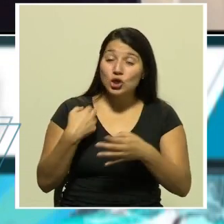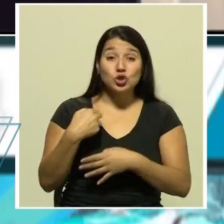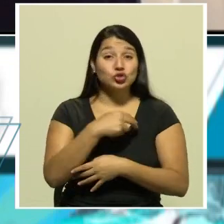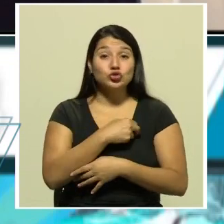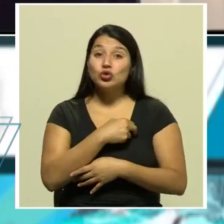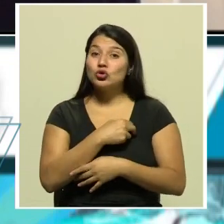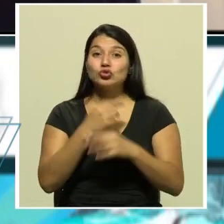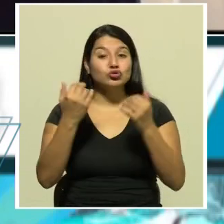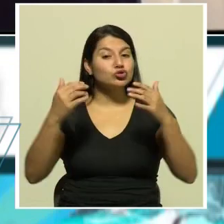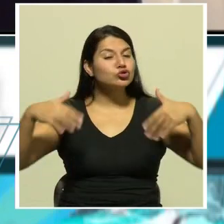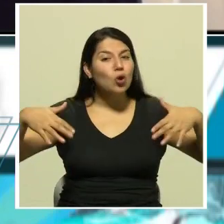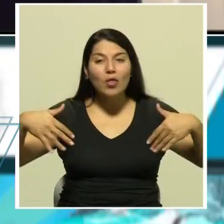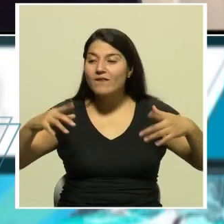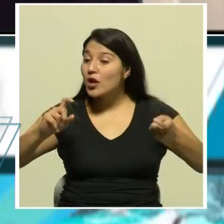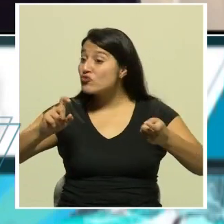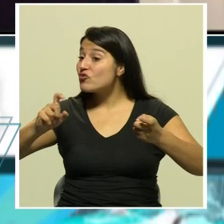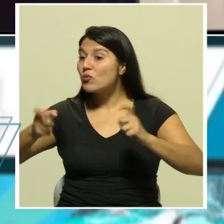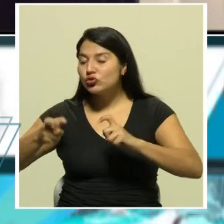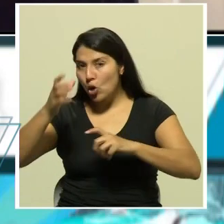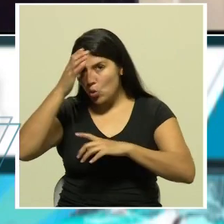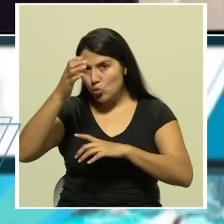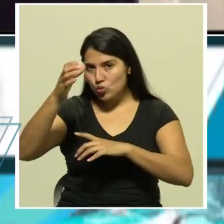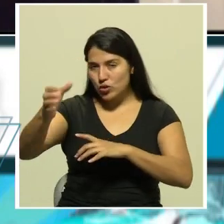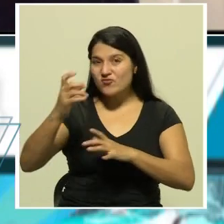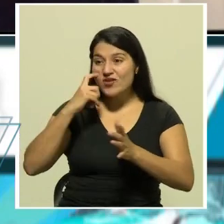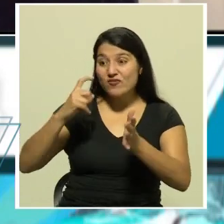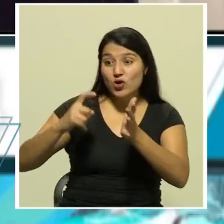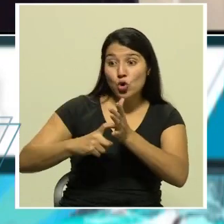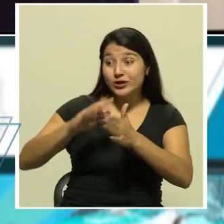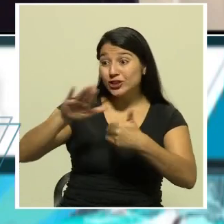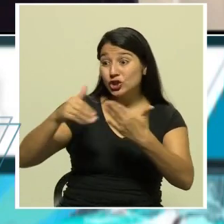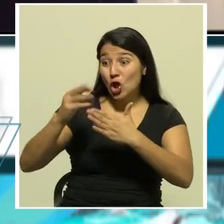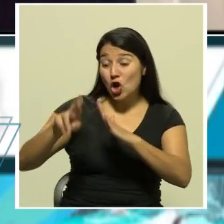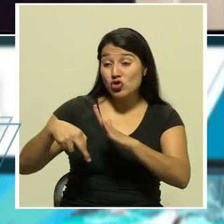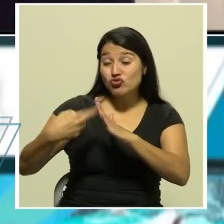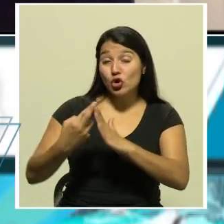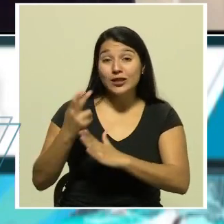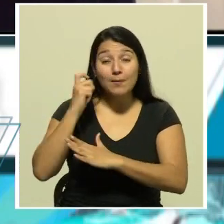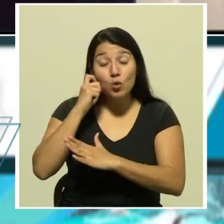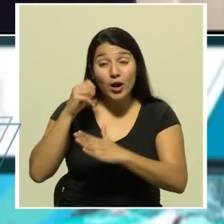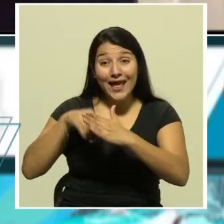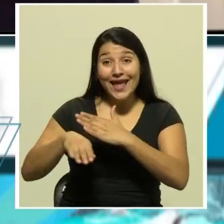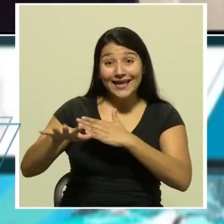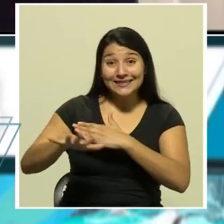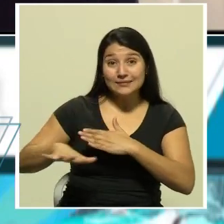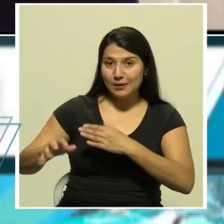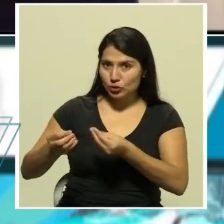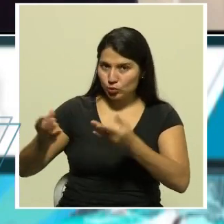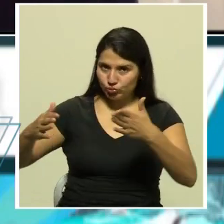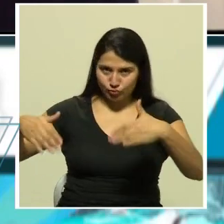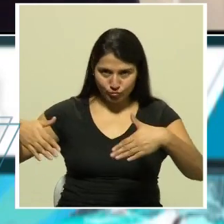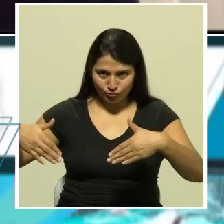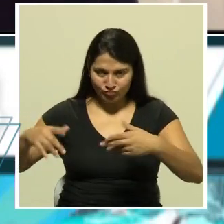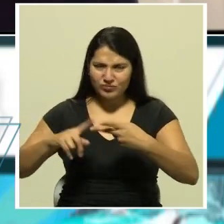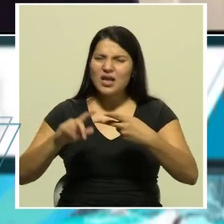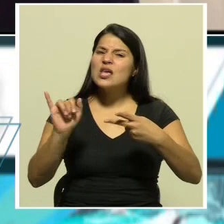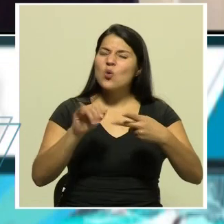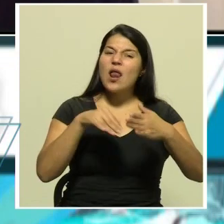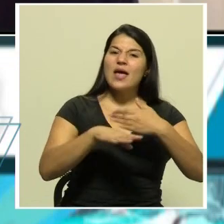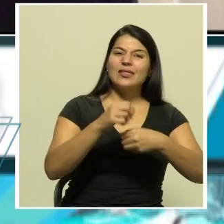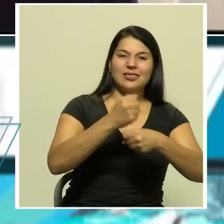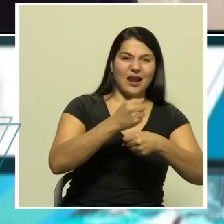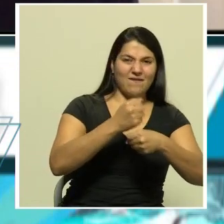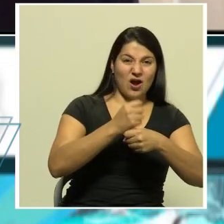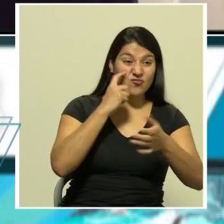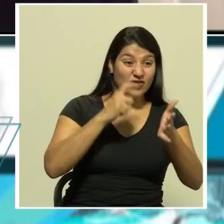de revolución cultural, de reconocimiento del papel de las mujeres en el sector, en el espacio público y además en el sector laboral, sino